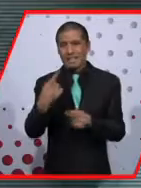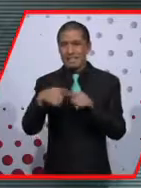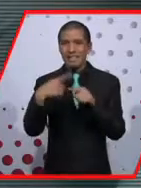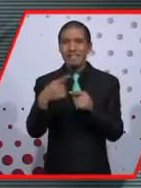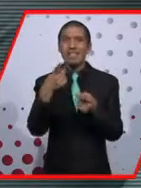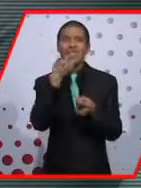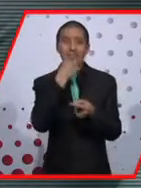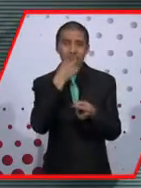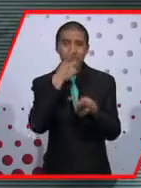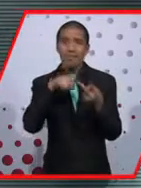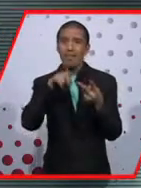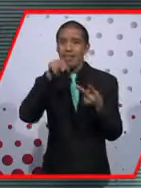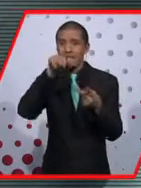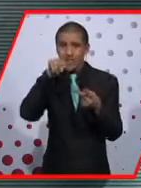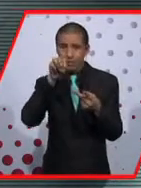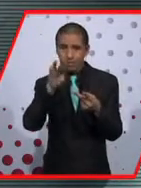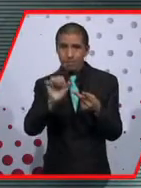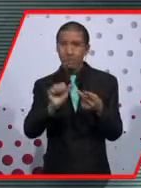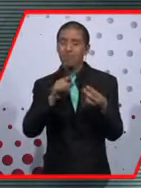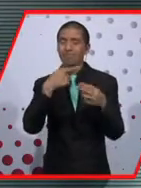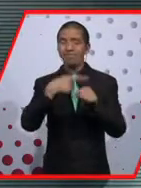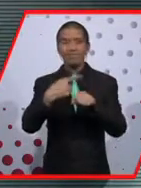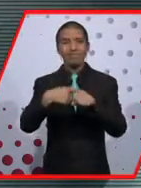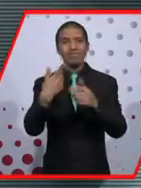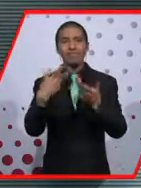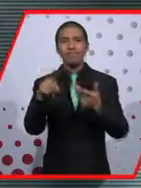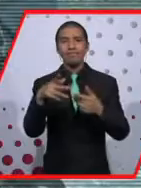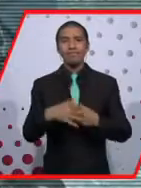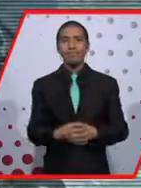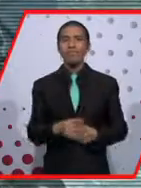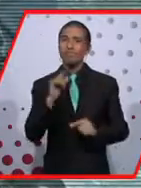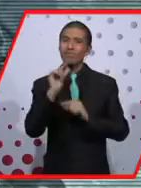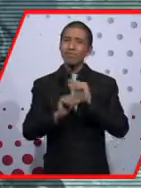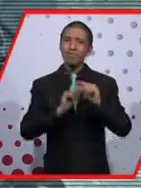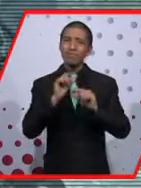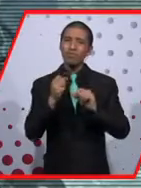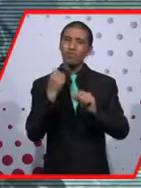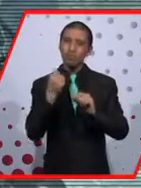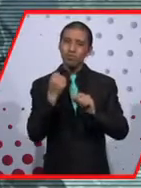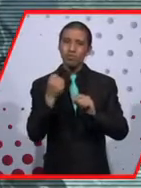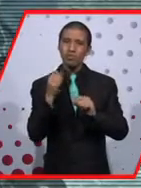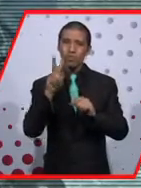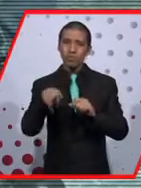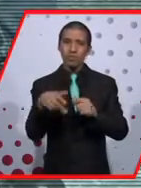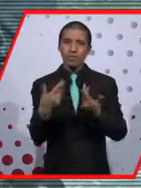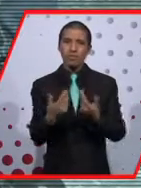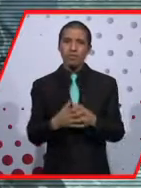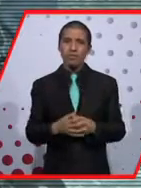anemia. Y pues cada vez es más fuerte